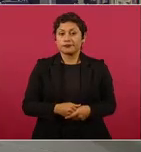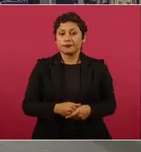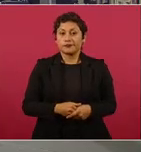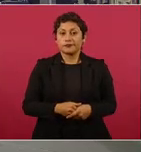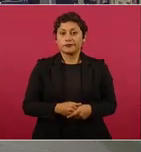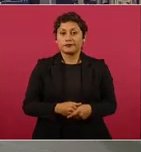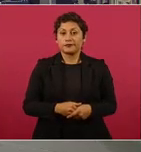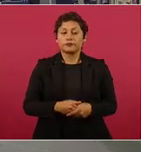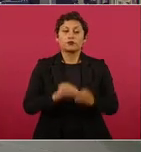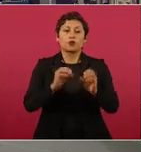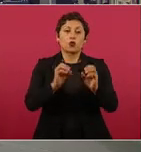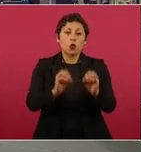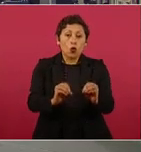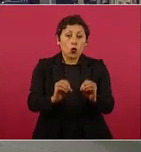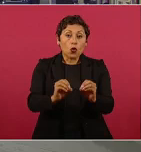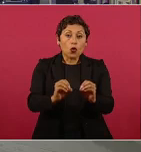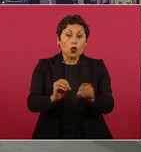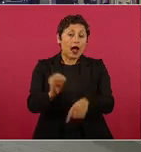El abogado